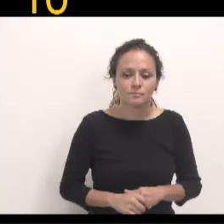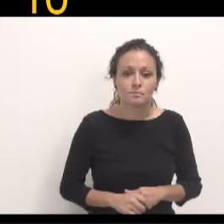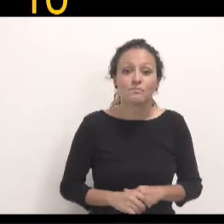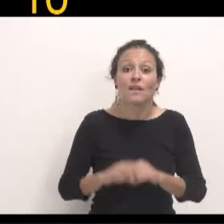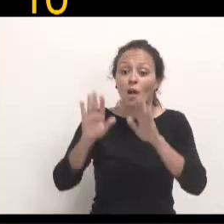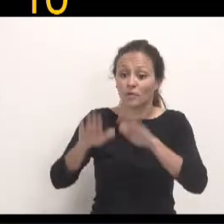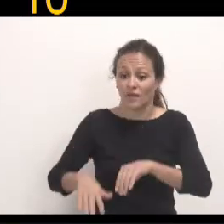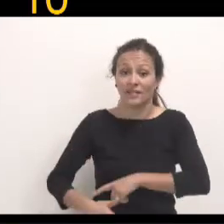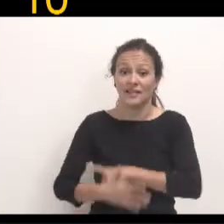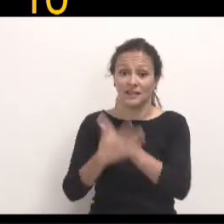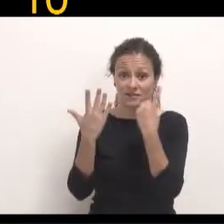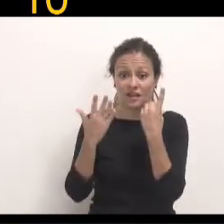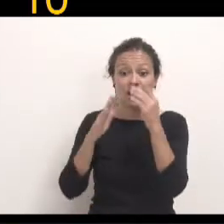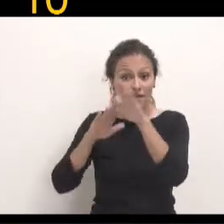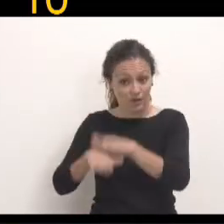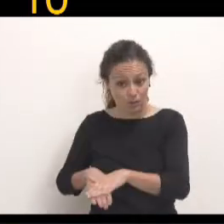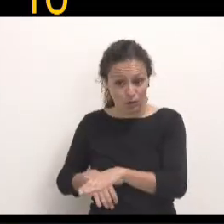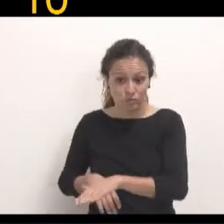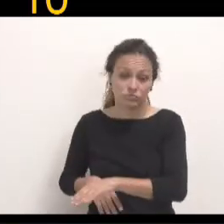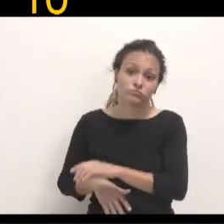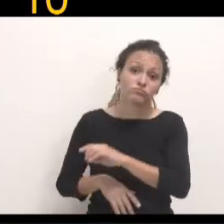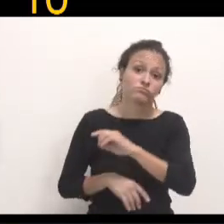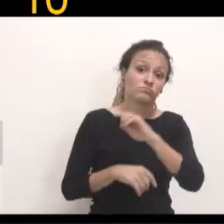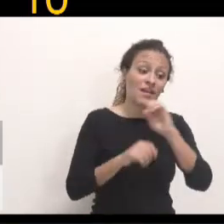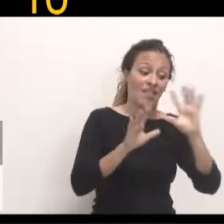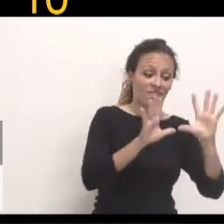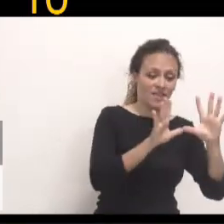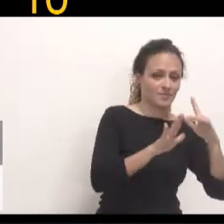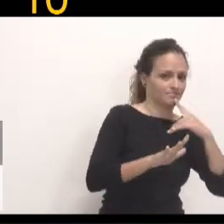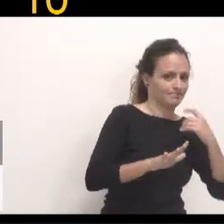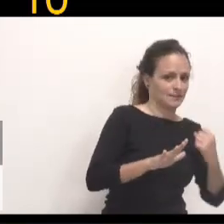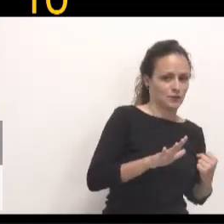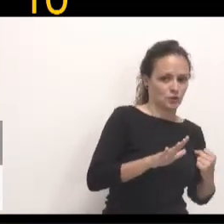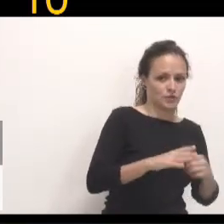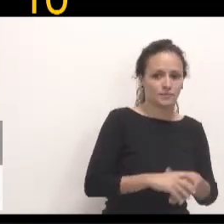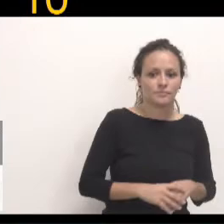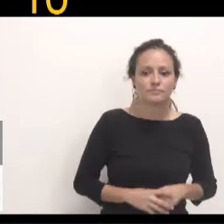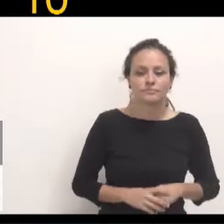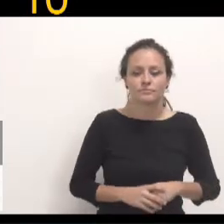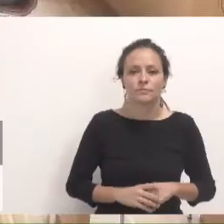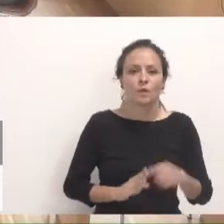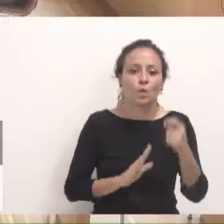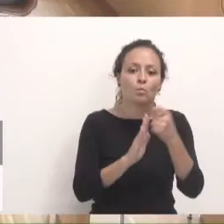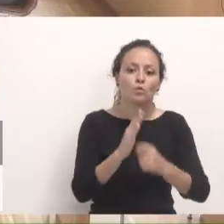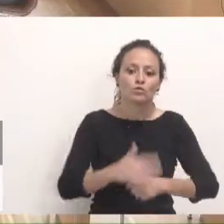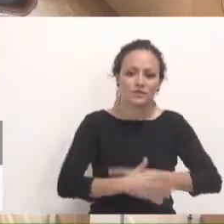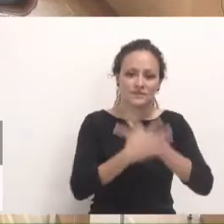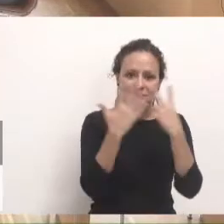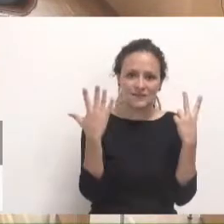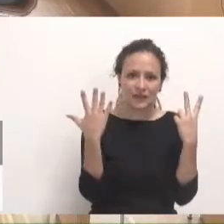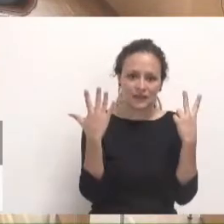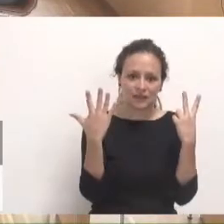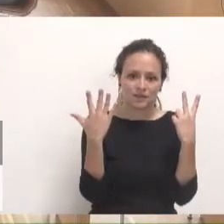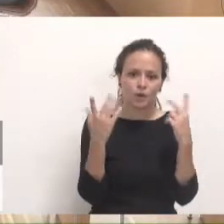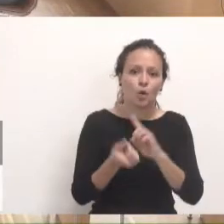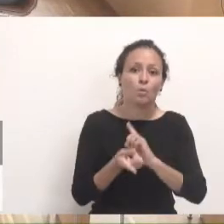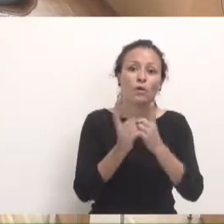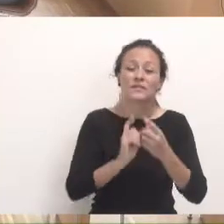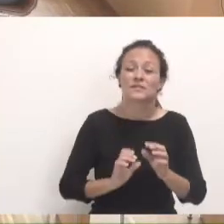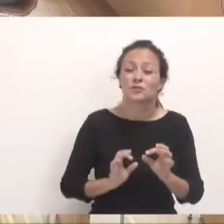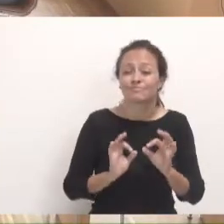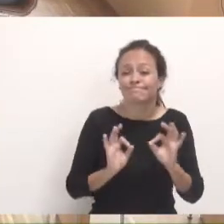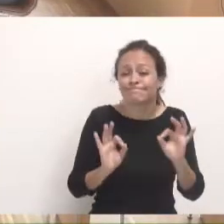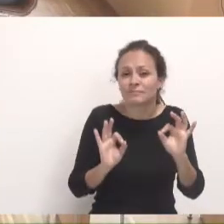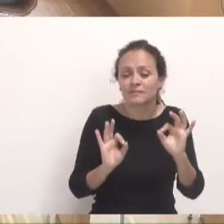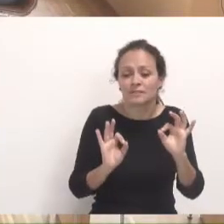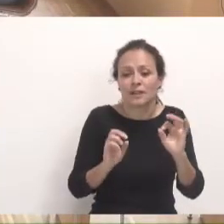Se aprueba por 16 votos a favor y 10 abstenciones. Punto número 17, modificación puntual de la